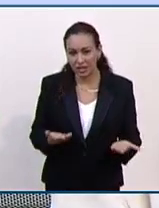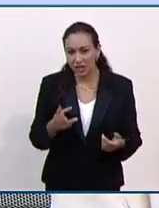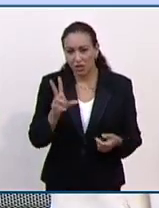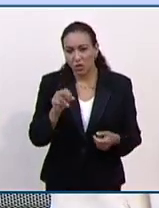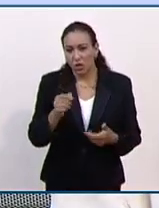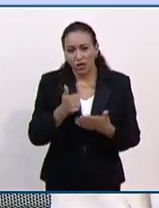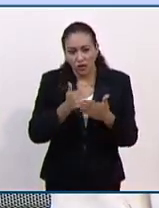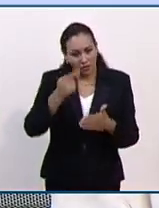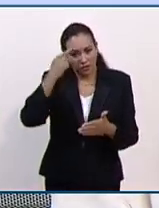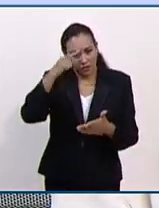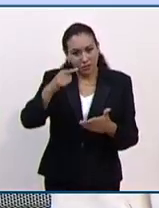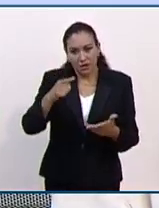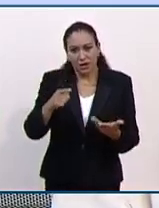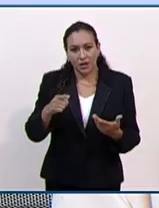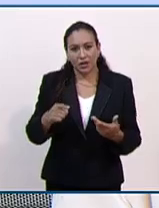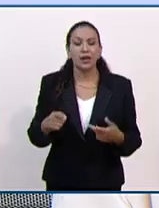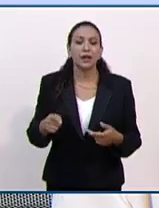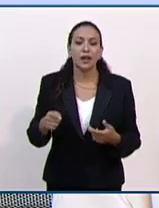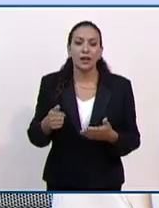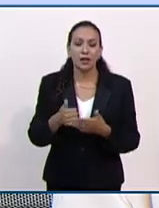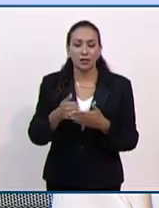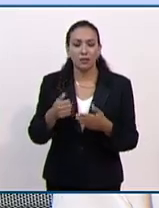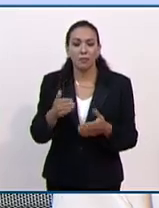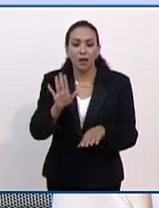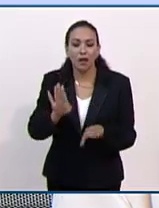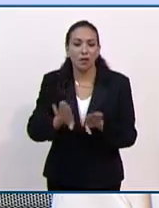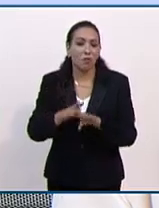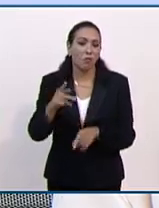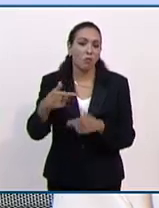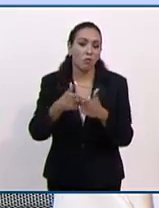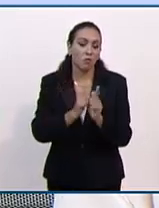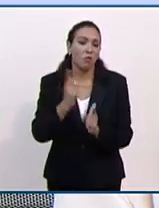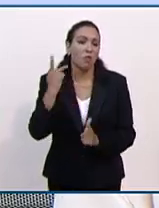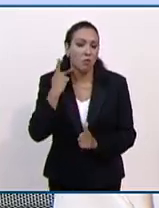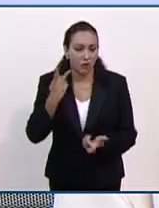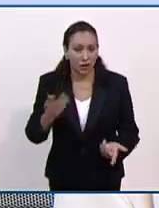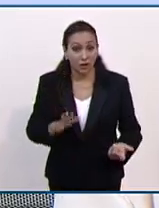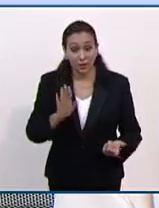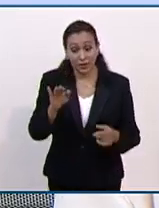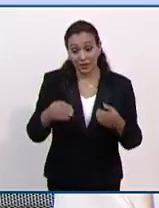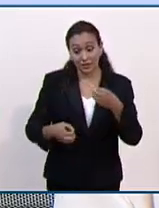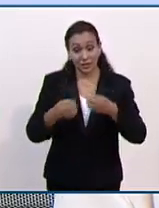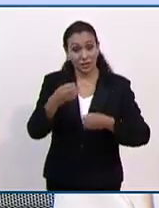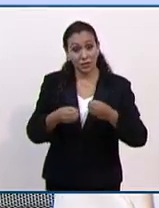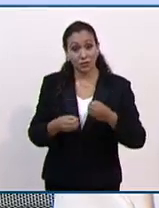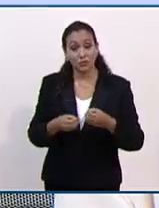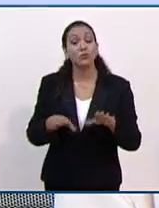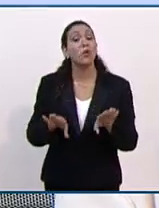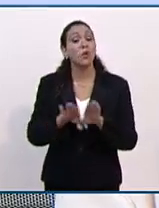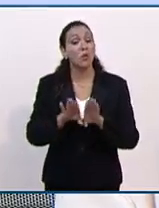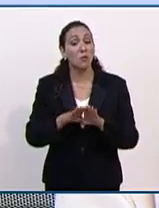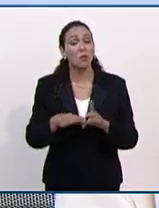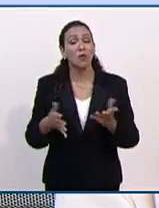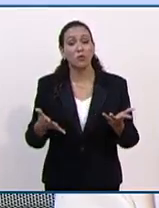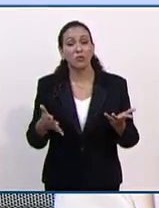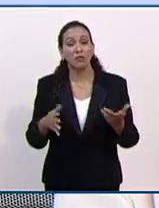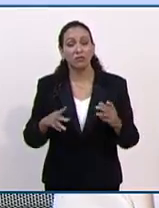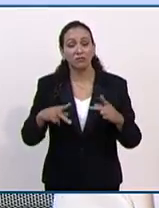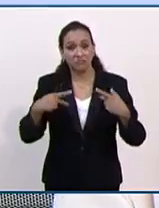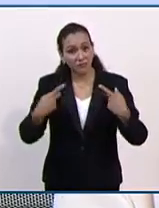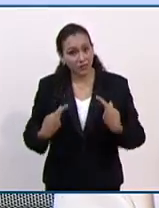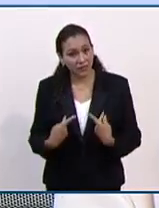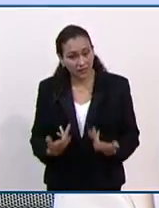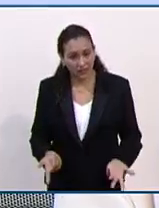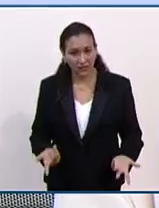la discrecionalidad y la politización y que deja también a la justicia en un escenario, ¿no?, pues